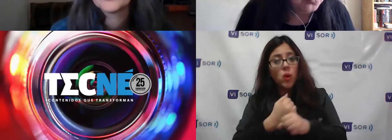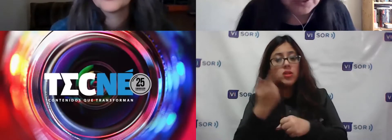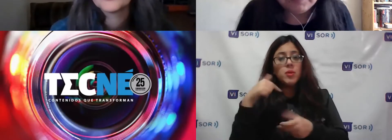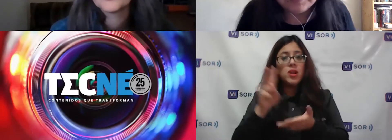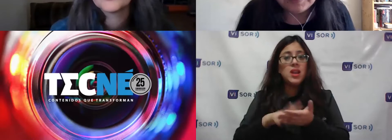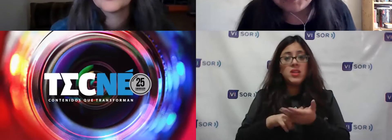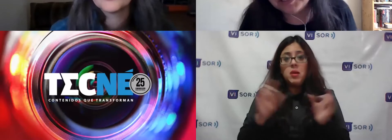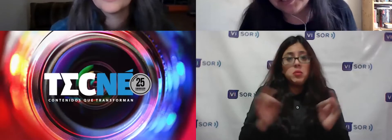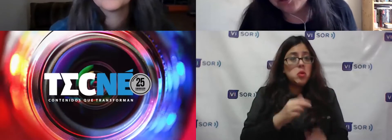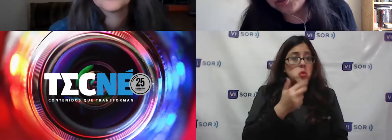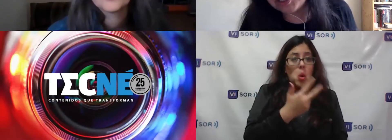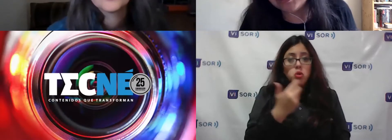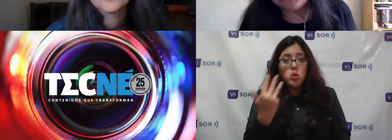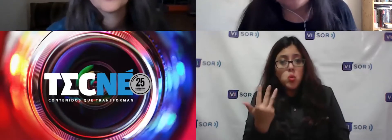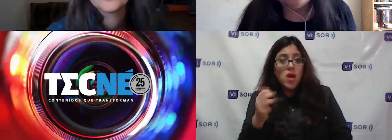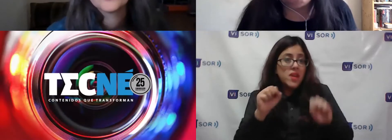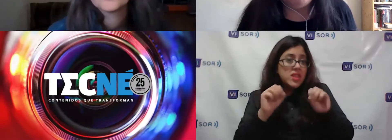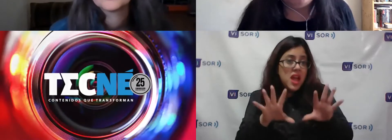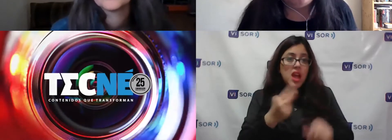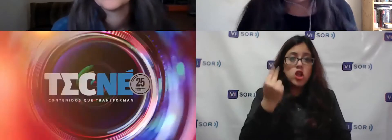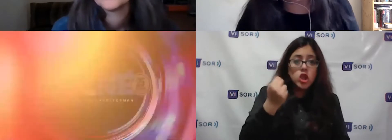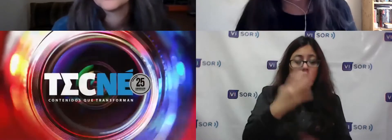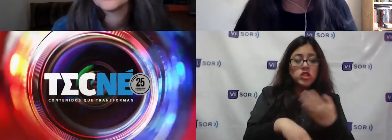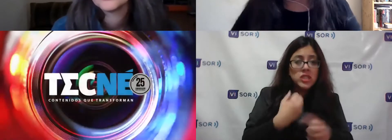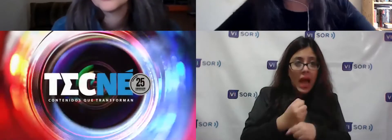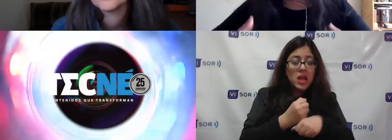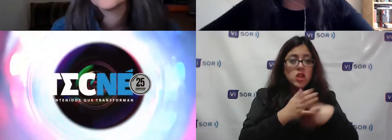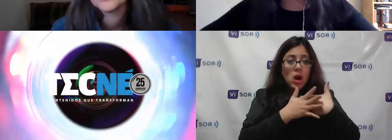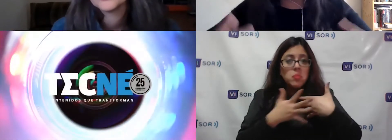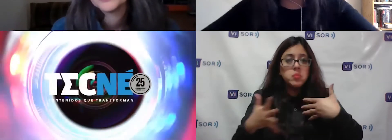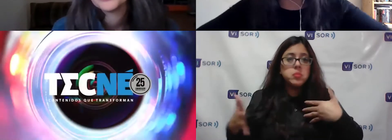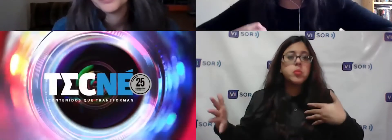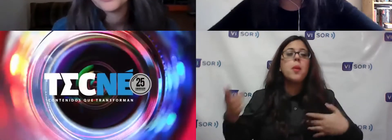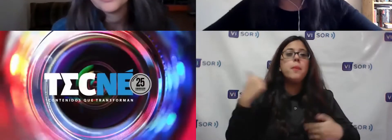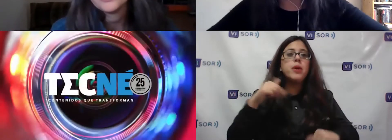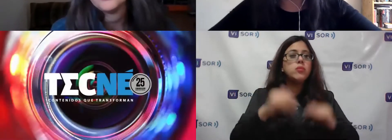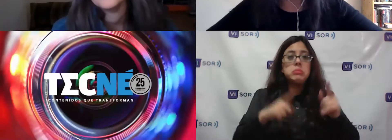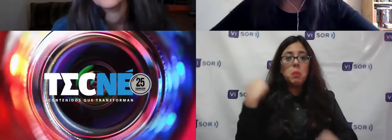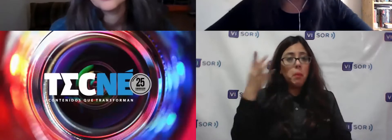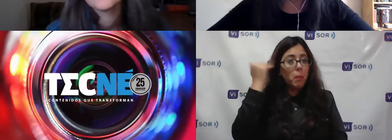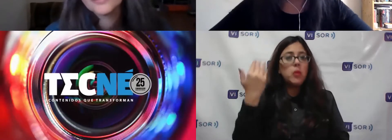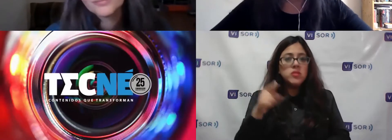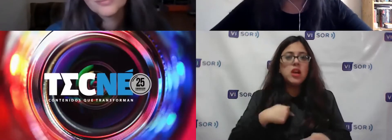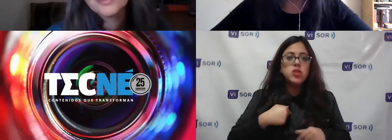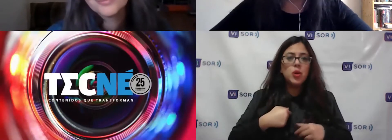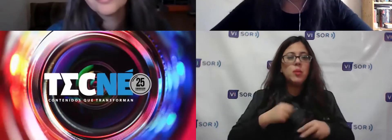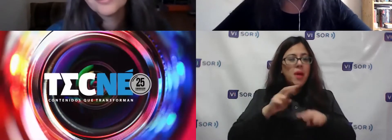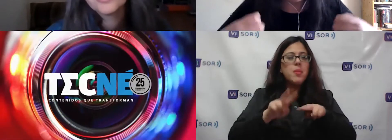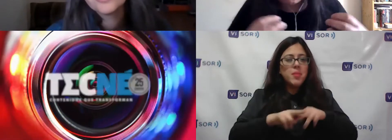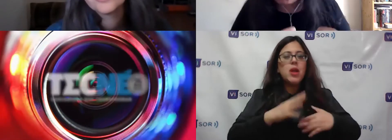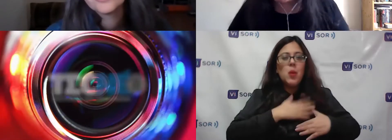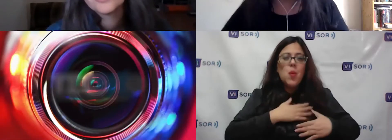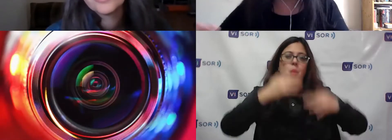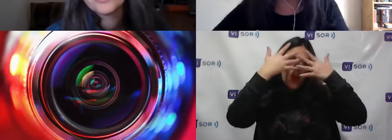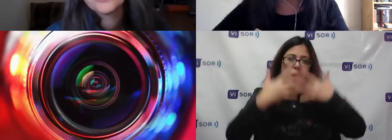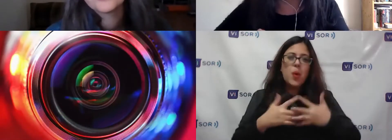089 a veces 10-12 pero uno lo sabe porque es de alguna manera sabe que ya había preparado por el corazón y el cuerpo de alguna manera más